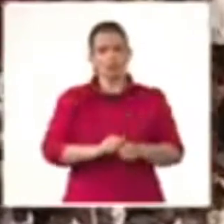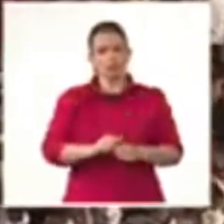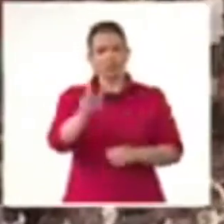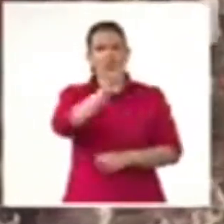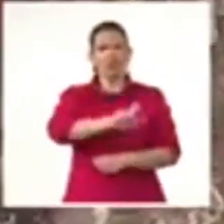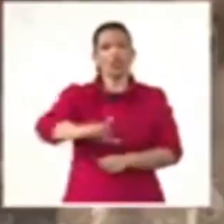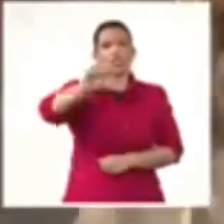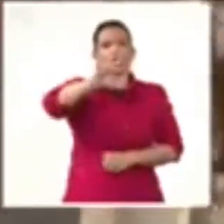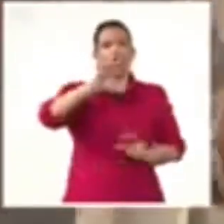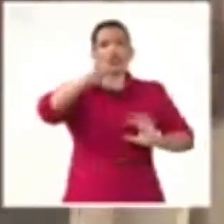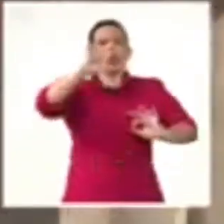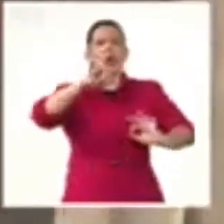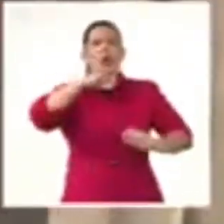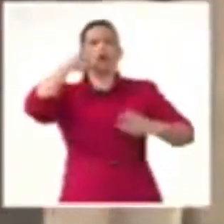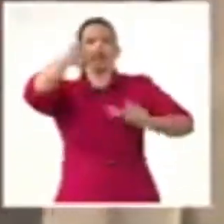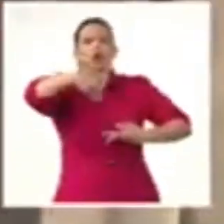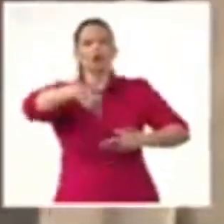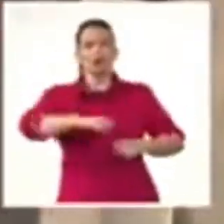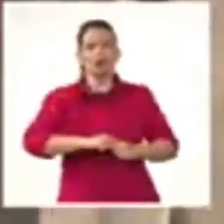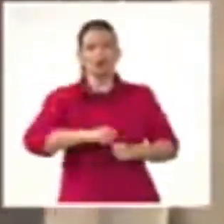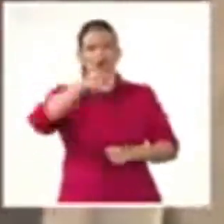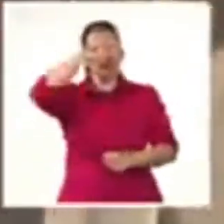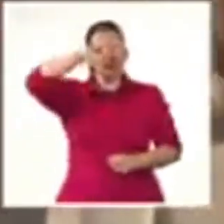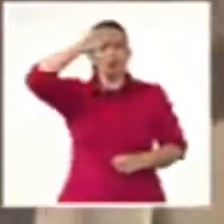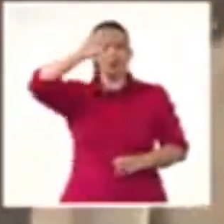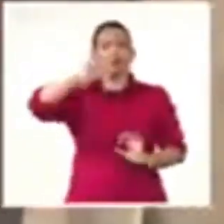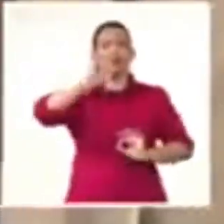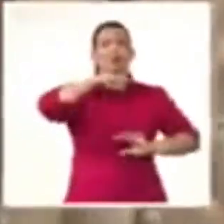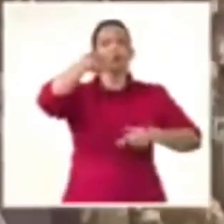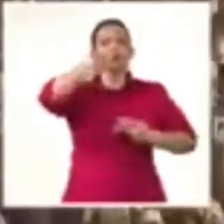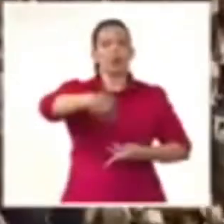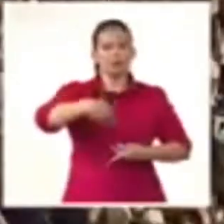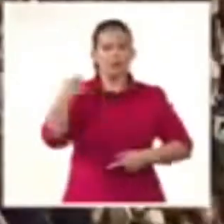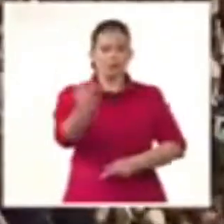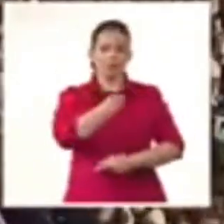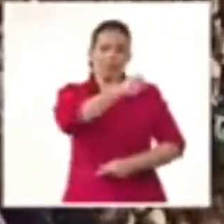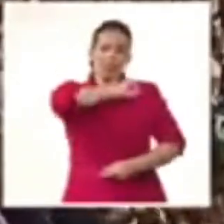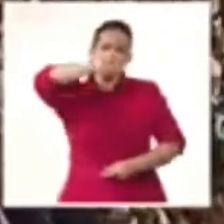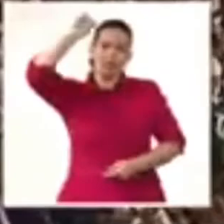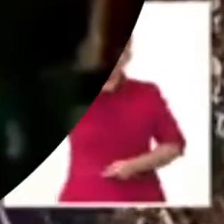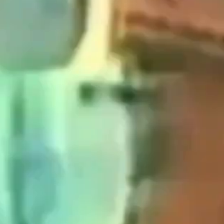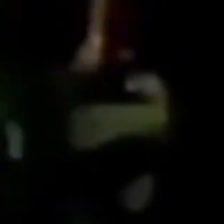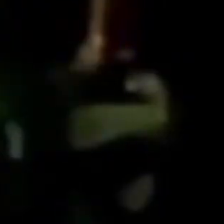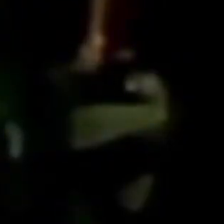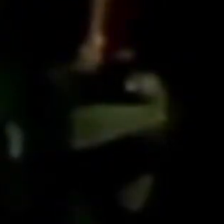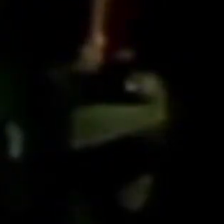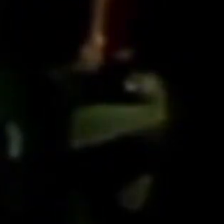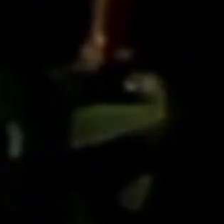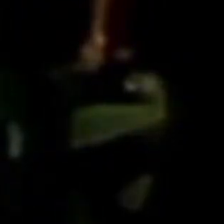¡Socialismo o muerte! ¡Patria o muerte! ¡Venceremos!